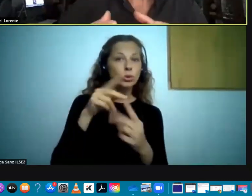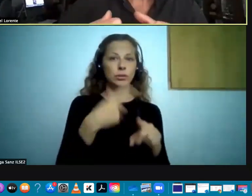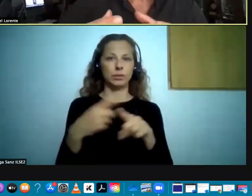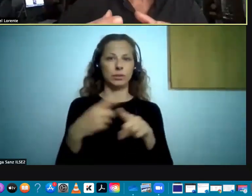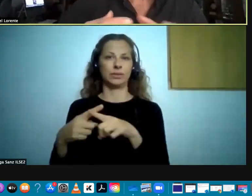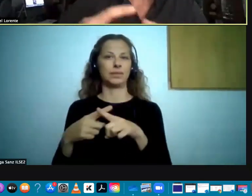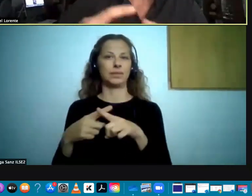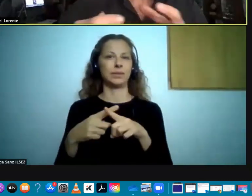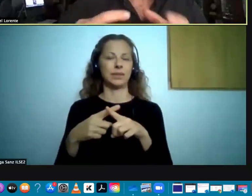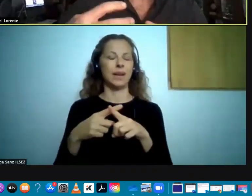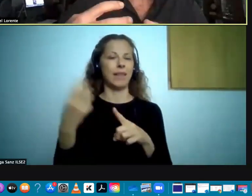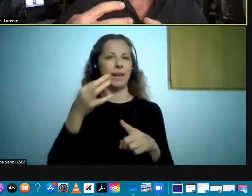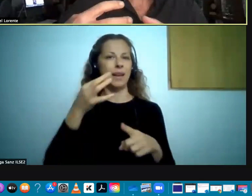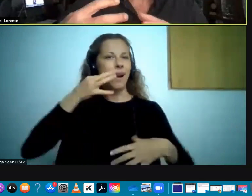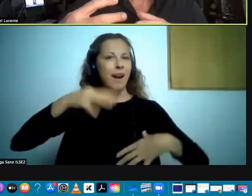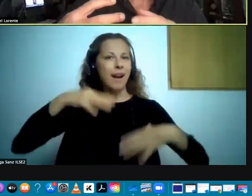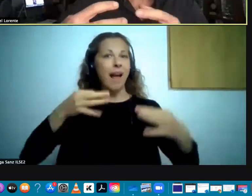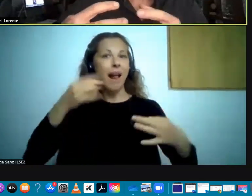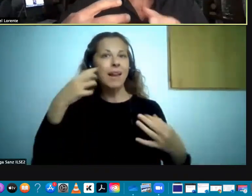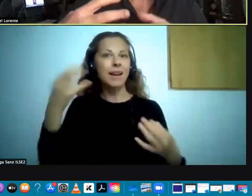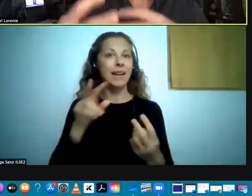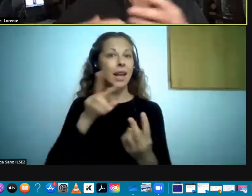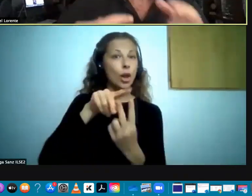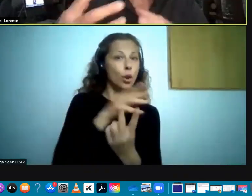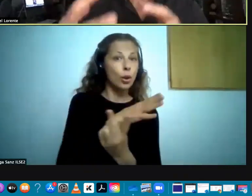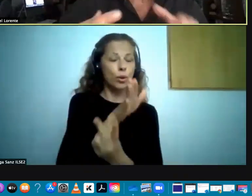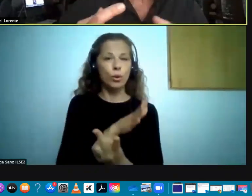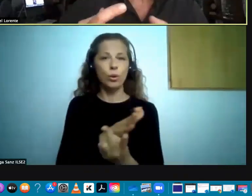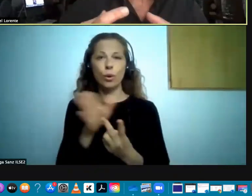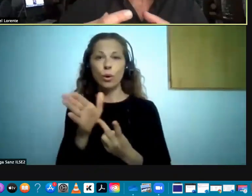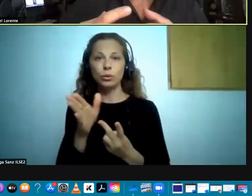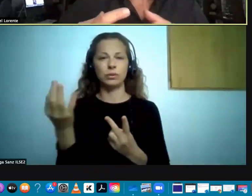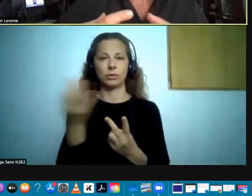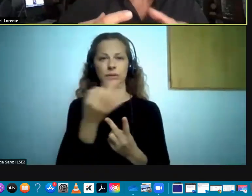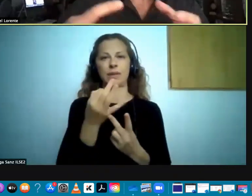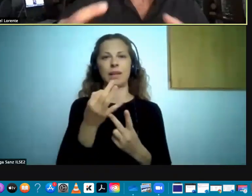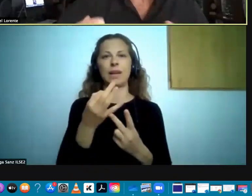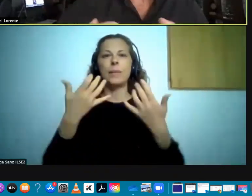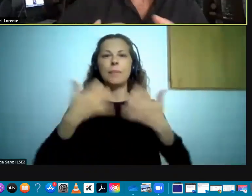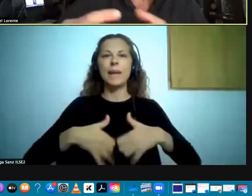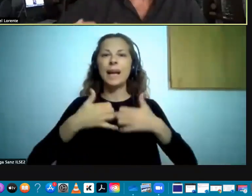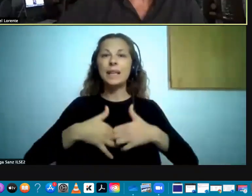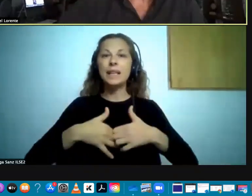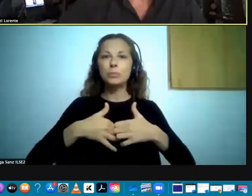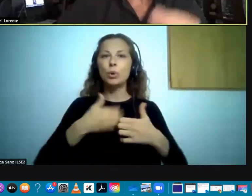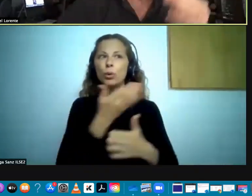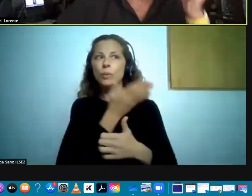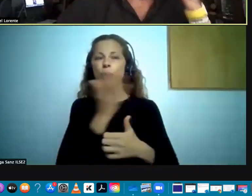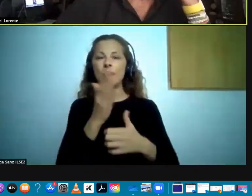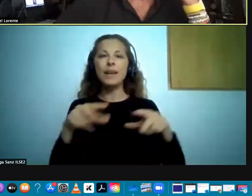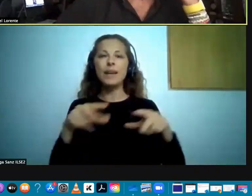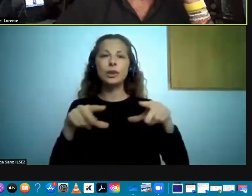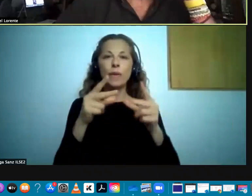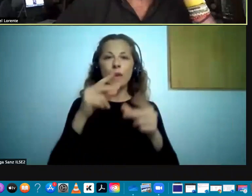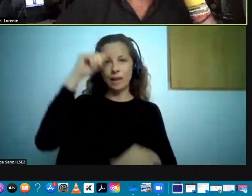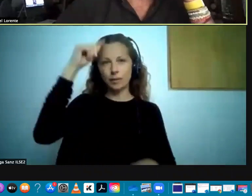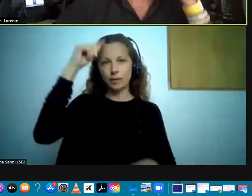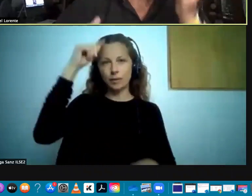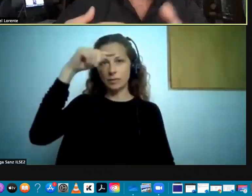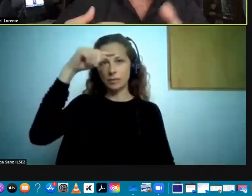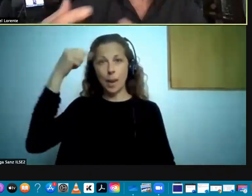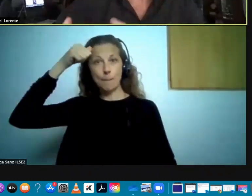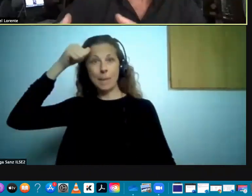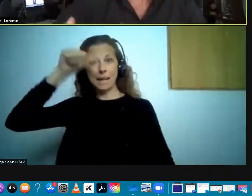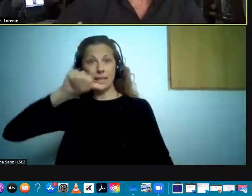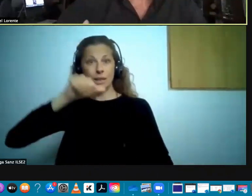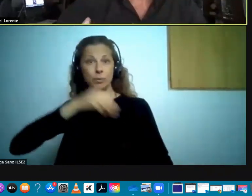práctica. Esa el doble mecanismo que tiene la cultura, que tiene el machismo, para, por un lado,